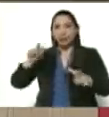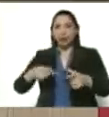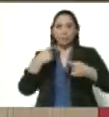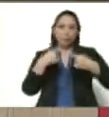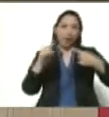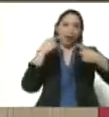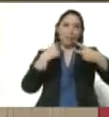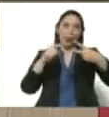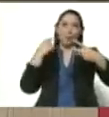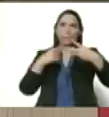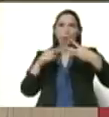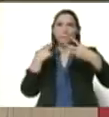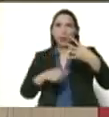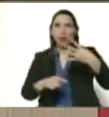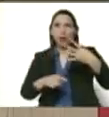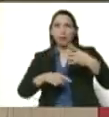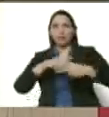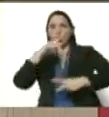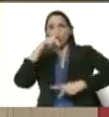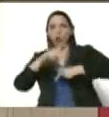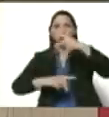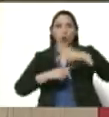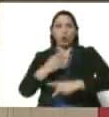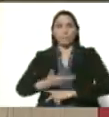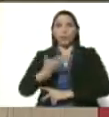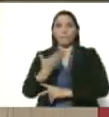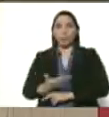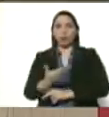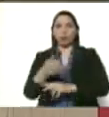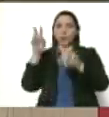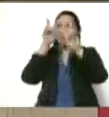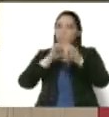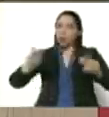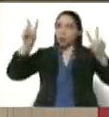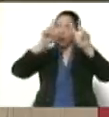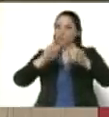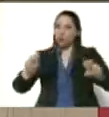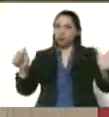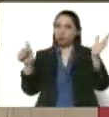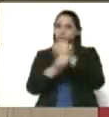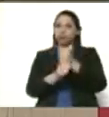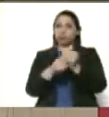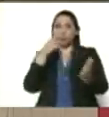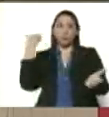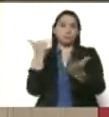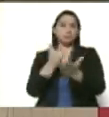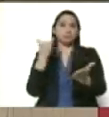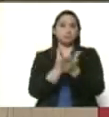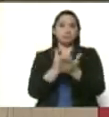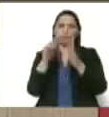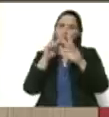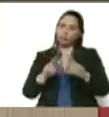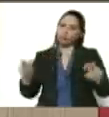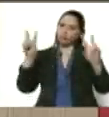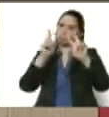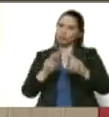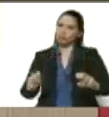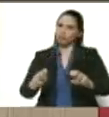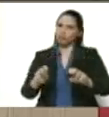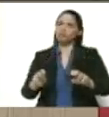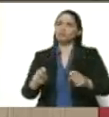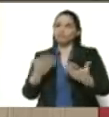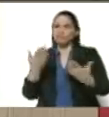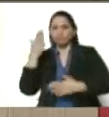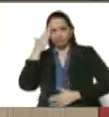han derivado de un proceso muy importante de rastreo, de pesquisaje, de investigación